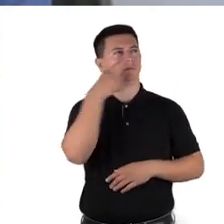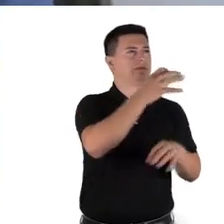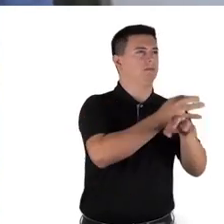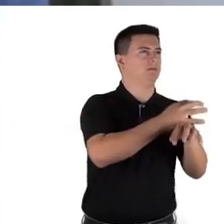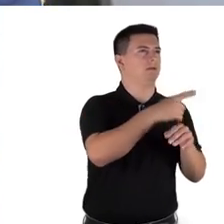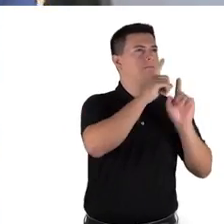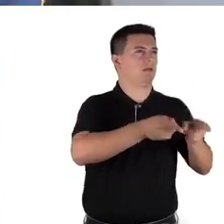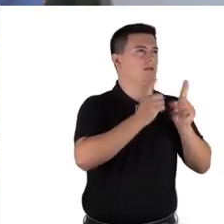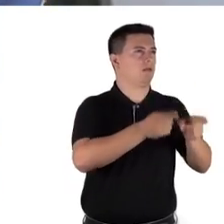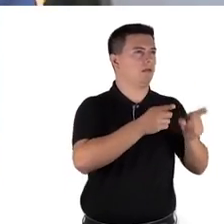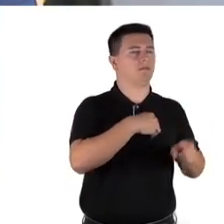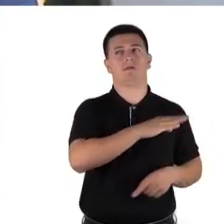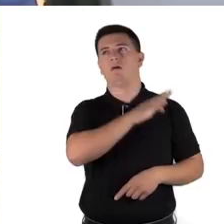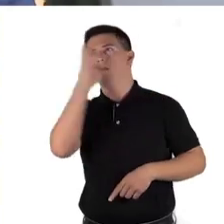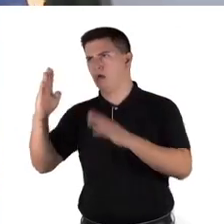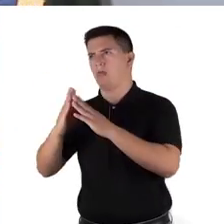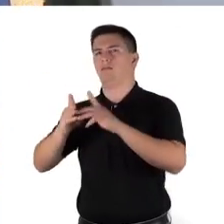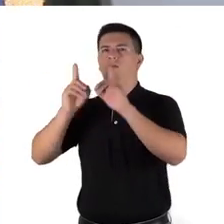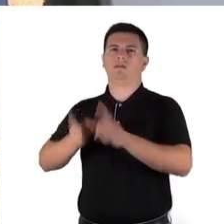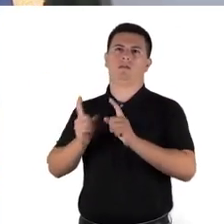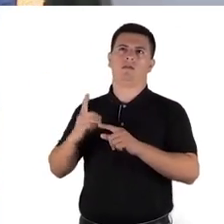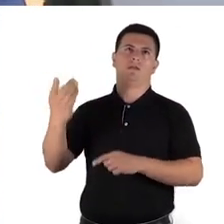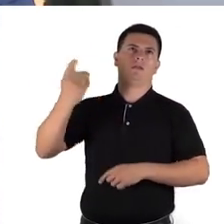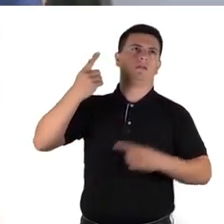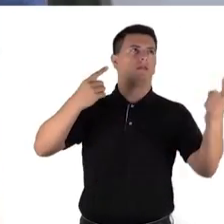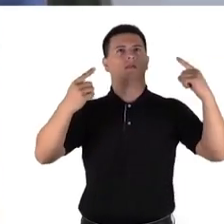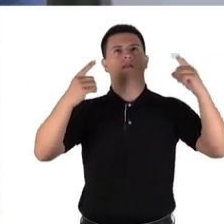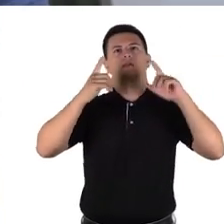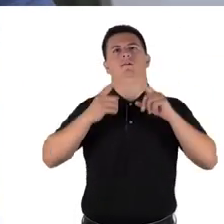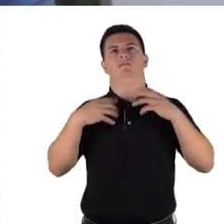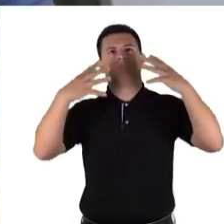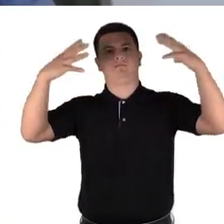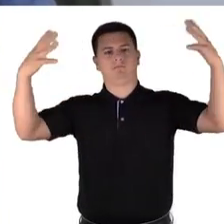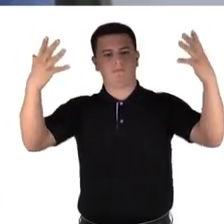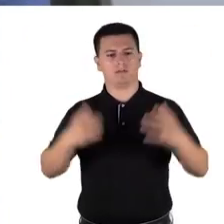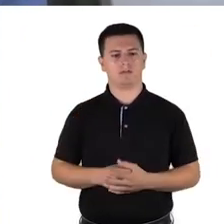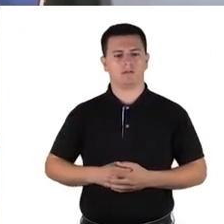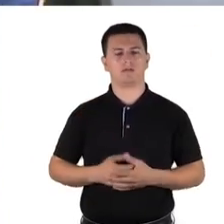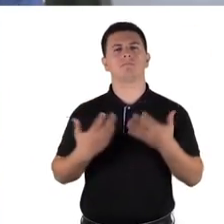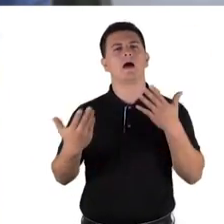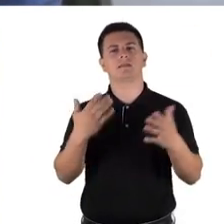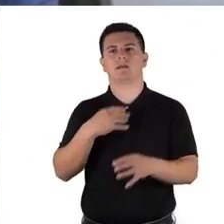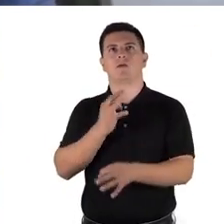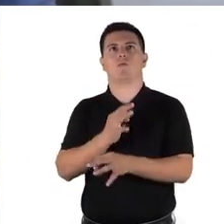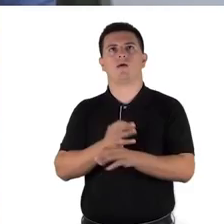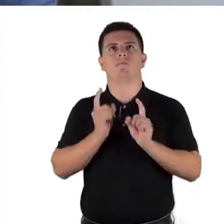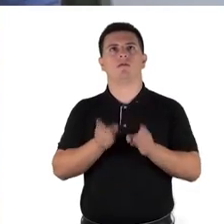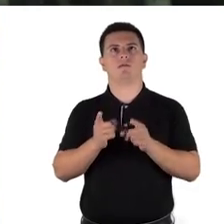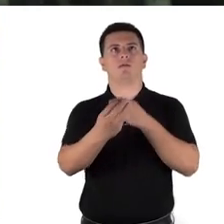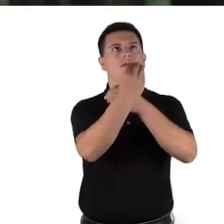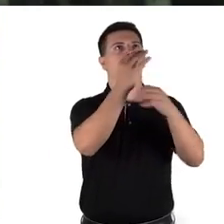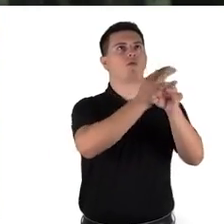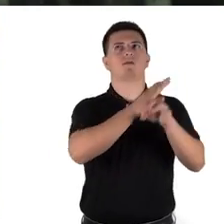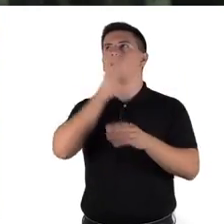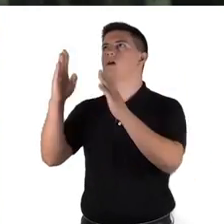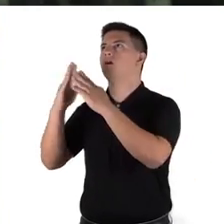sea tedioso para los chicos, que no sientan que la rutina de esa escuela está otra vez en casa y al final es, estoy castigado, parece? Claro, ¿verdad? Como que